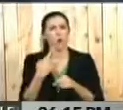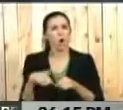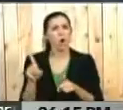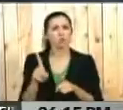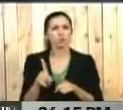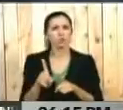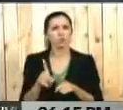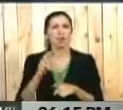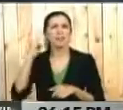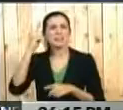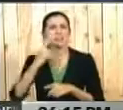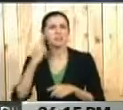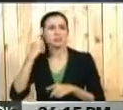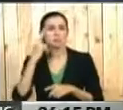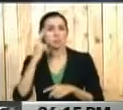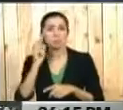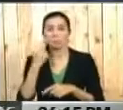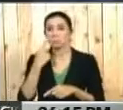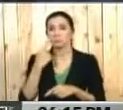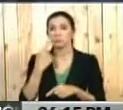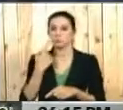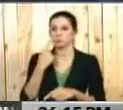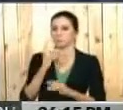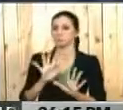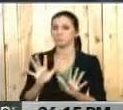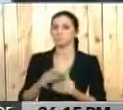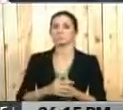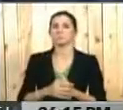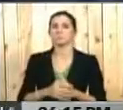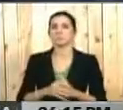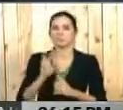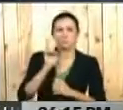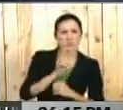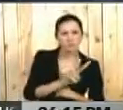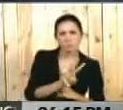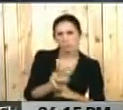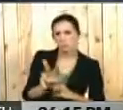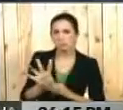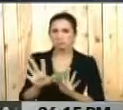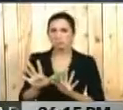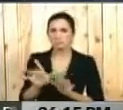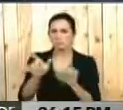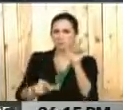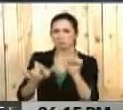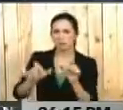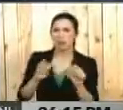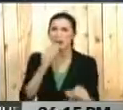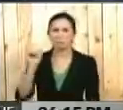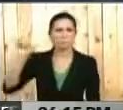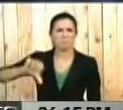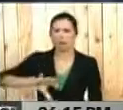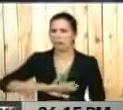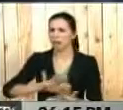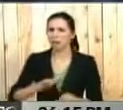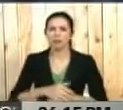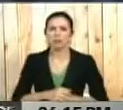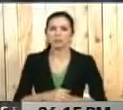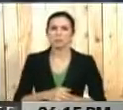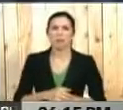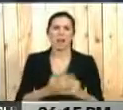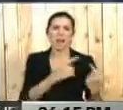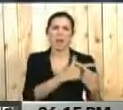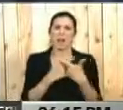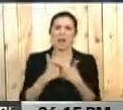de reflexión, lo hago deliberadamente. Evito descalificar, evito controversias